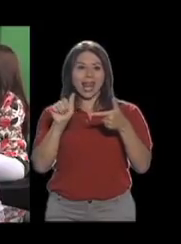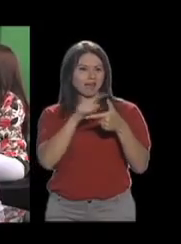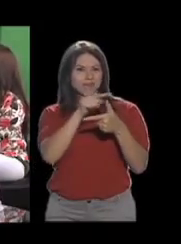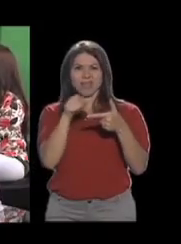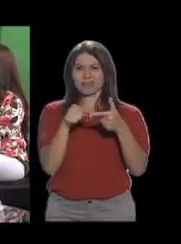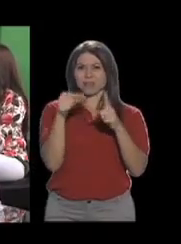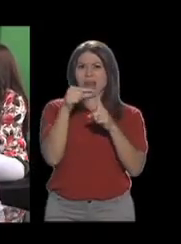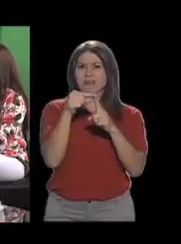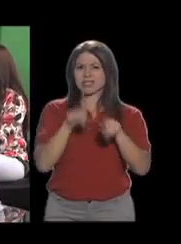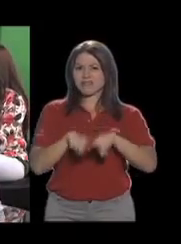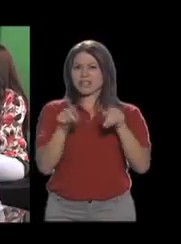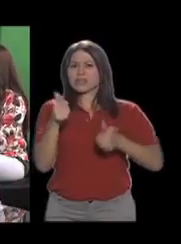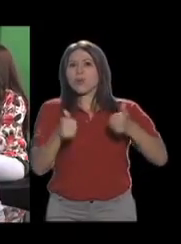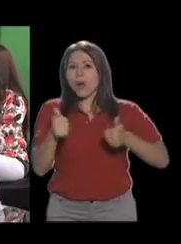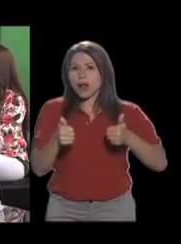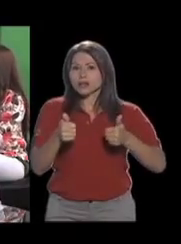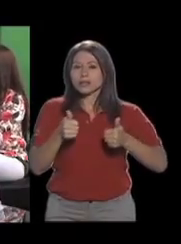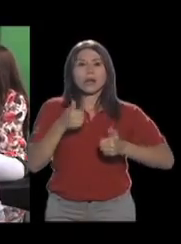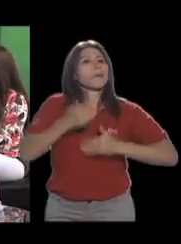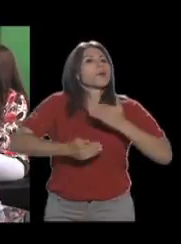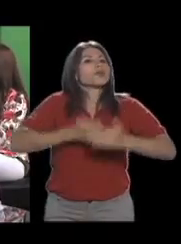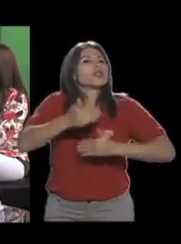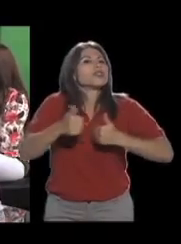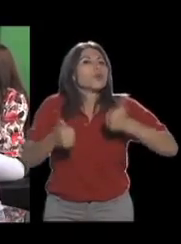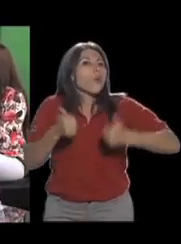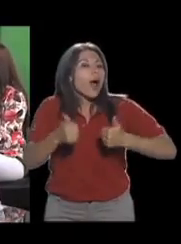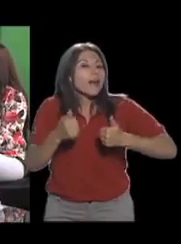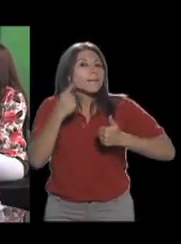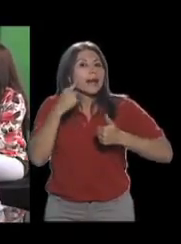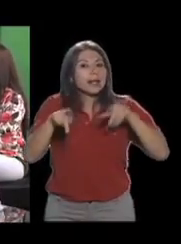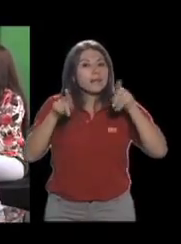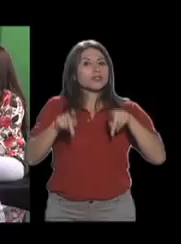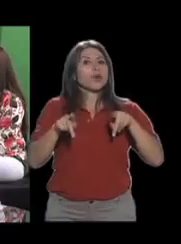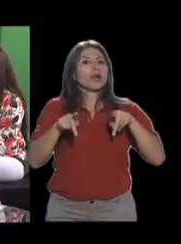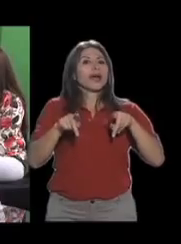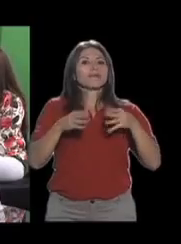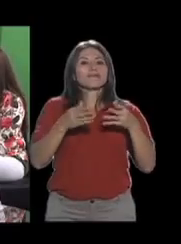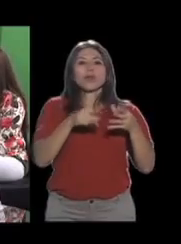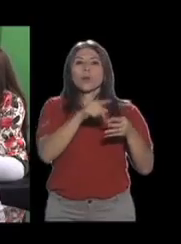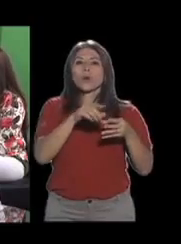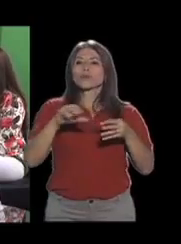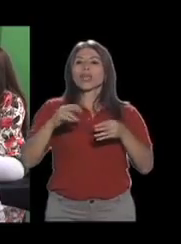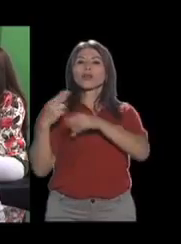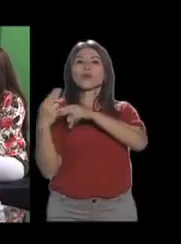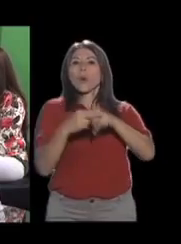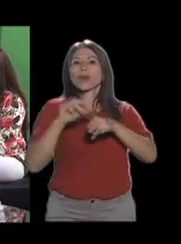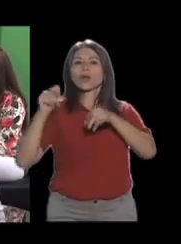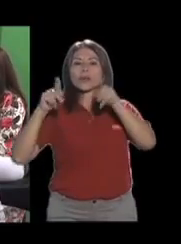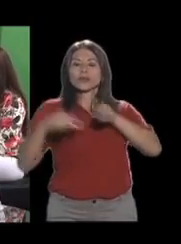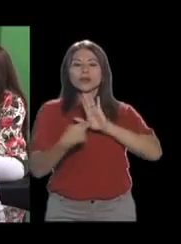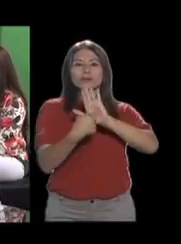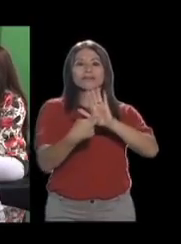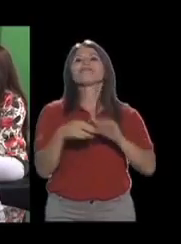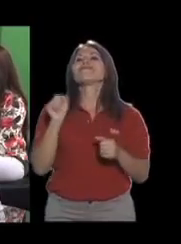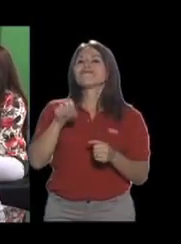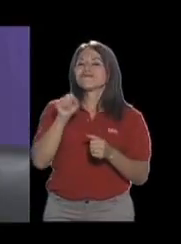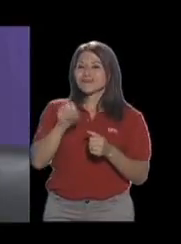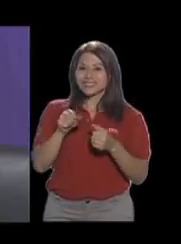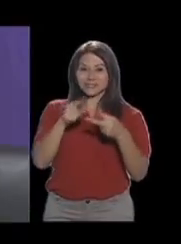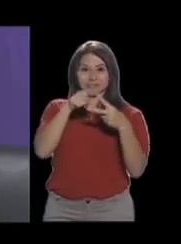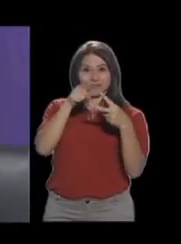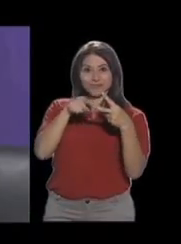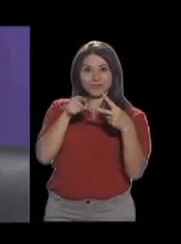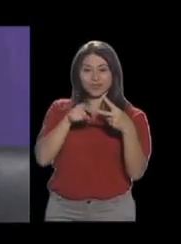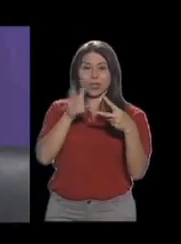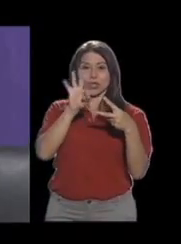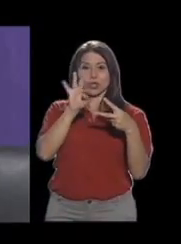cuál es el proceso para que una persona adquiera, ¿verdad?, ya sea la curatela o la tutela de otra persona? Sí, efectivamente son dos instituciones jurídicas de